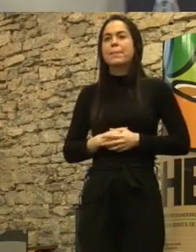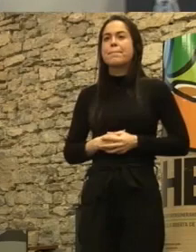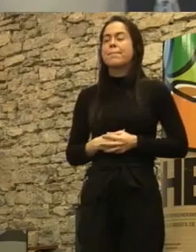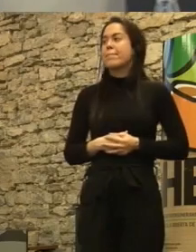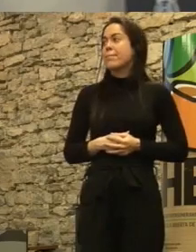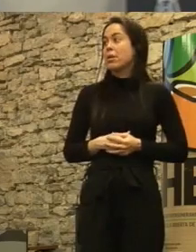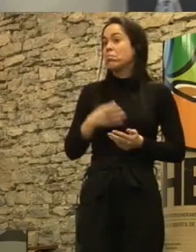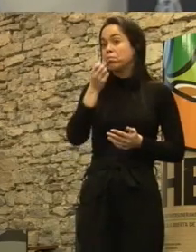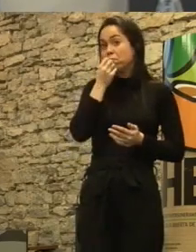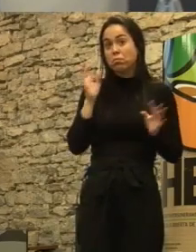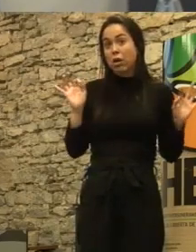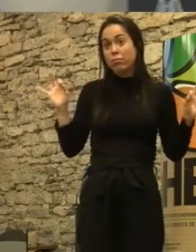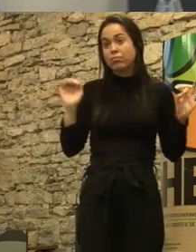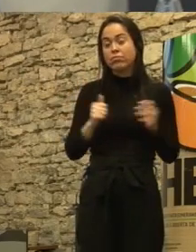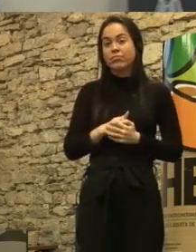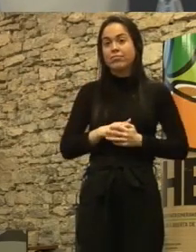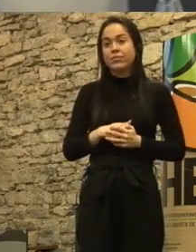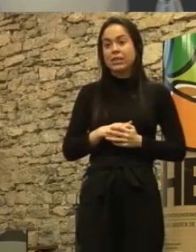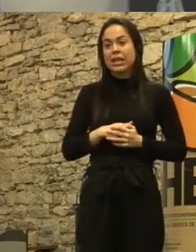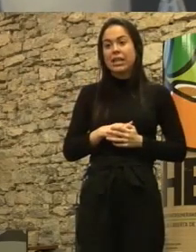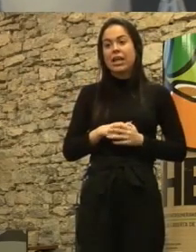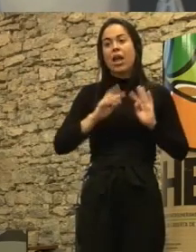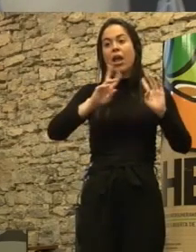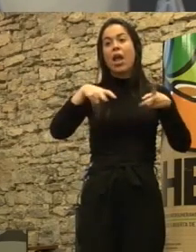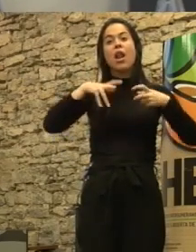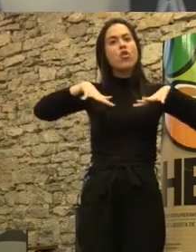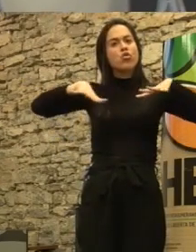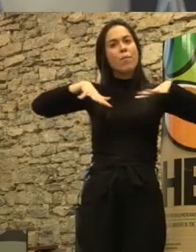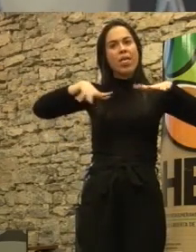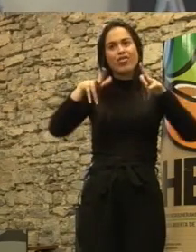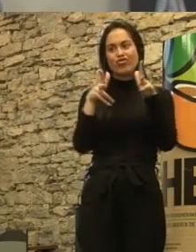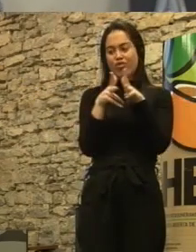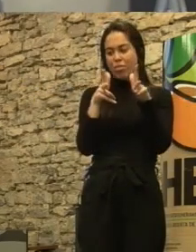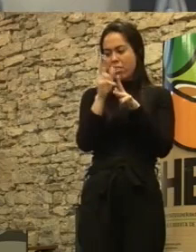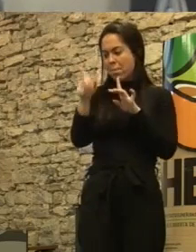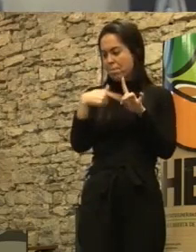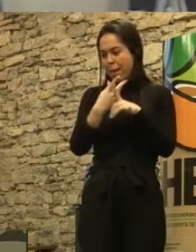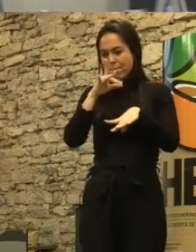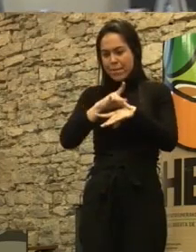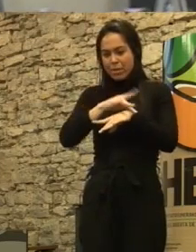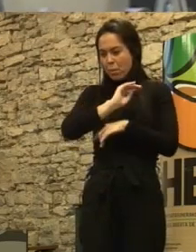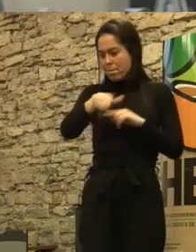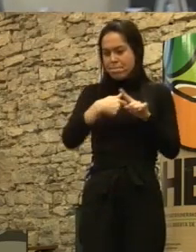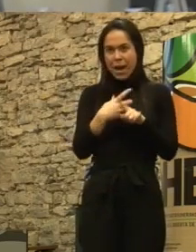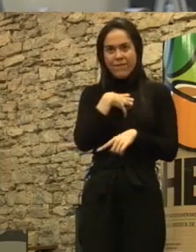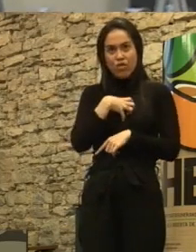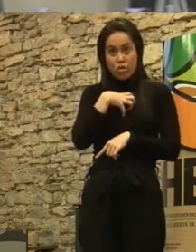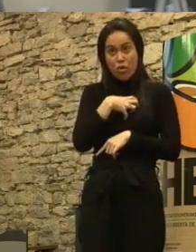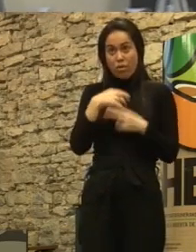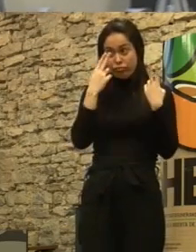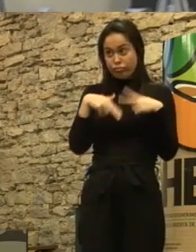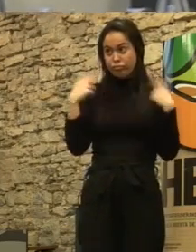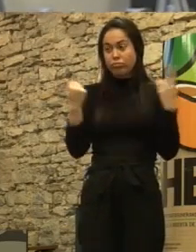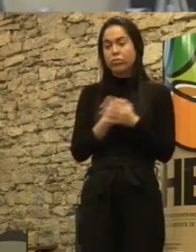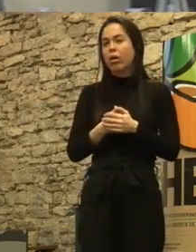Y bueno, es una innovadora social, pero también es un médico y también es una funcionaria pública. Y es un caso, Rosa, es